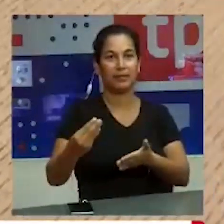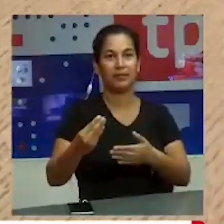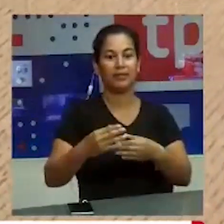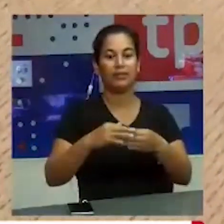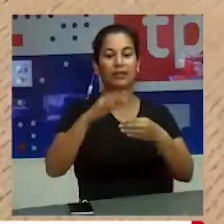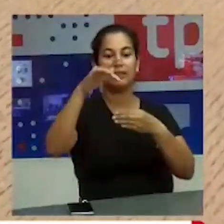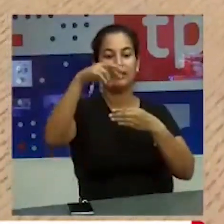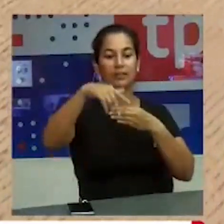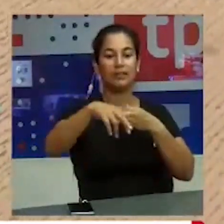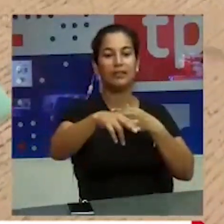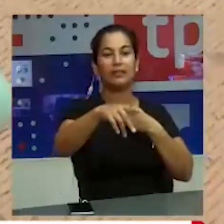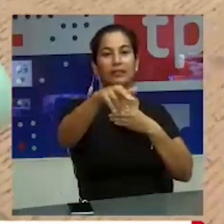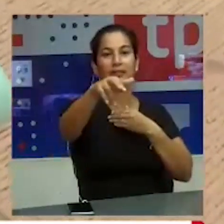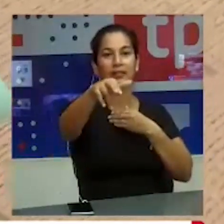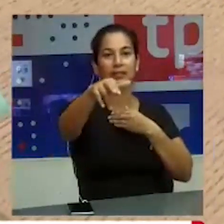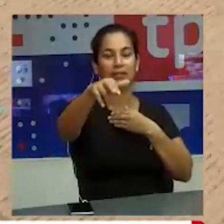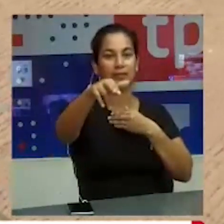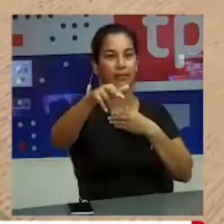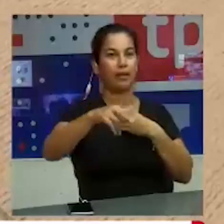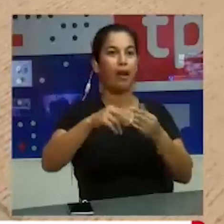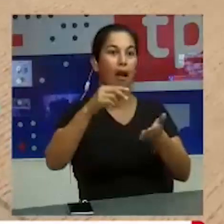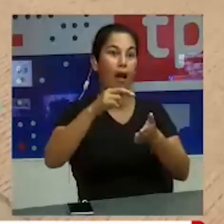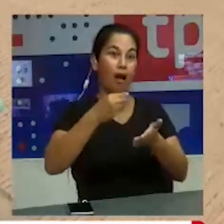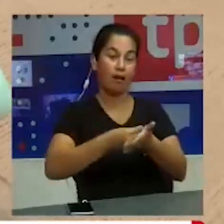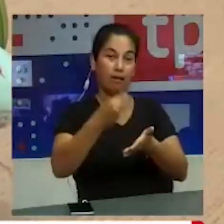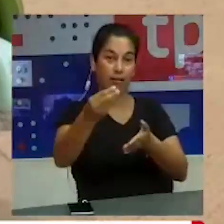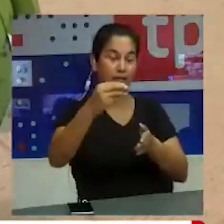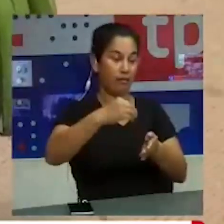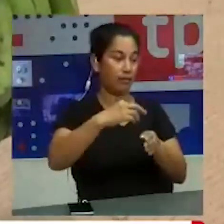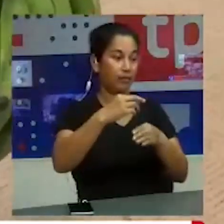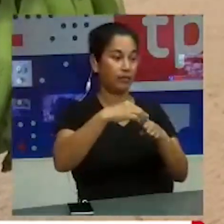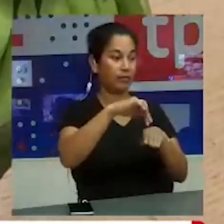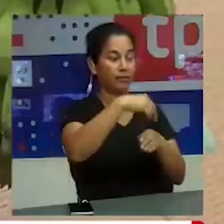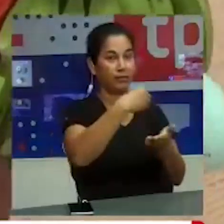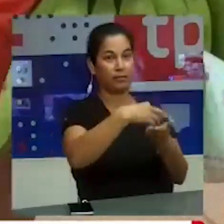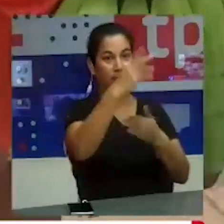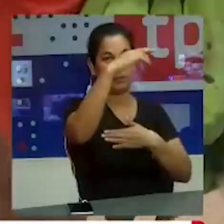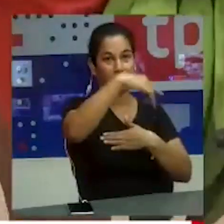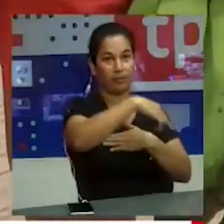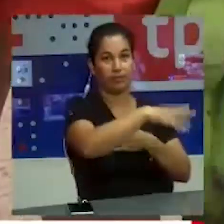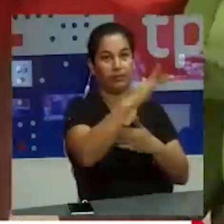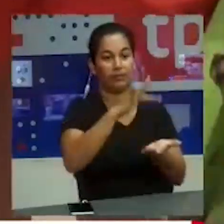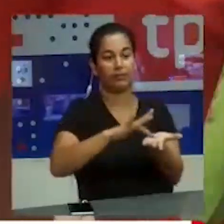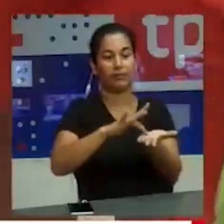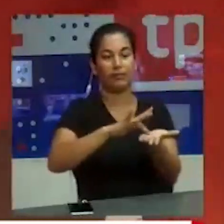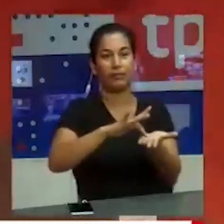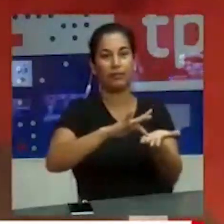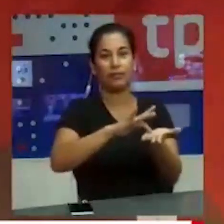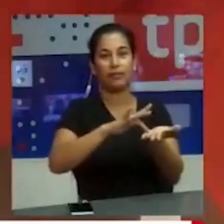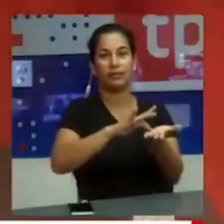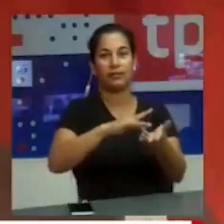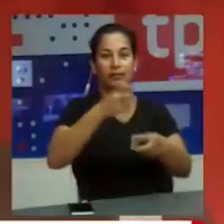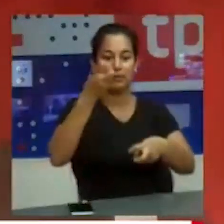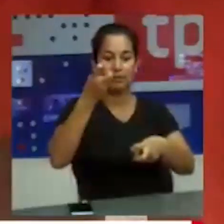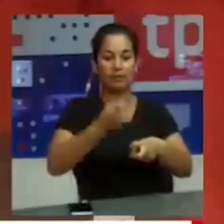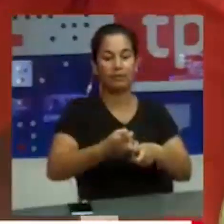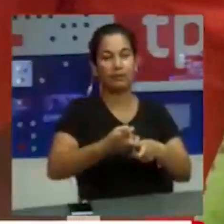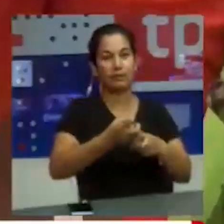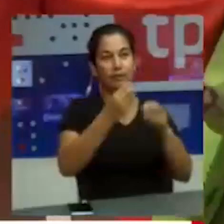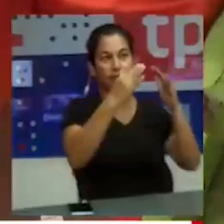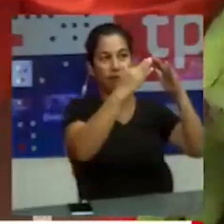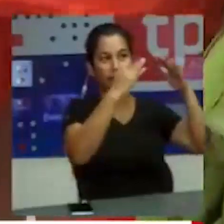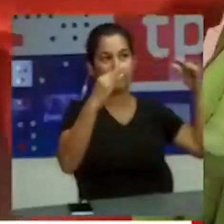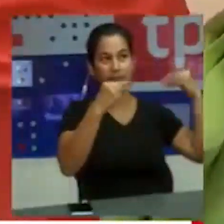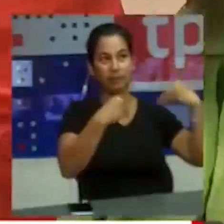ido? Hemos ido a buscar más que todo farmacia, ¿no? Porque ahorita las farmacias de turno son tan difíciles, ¿no?, de encontrar.